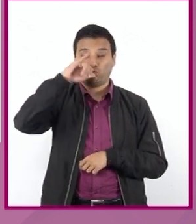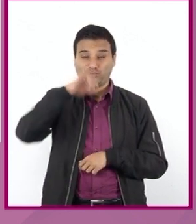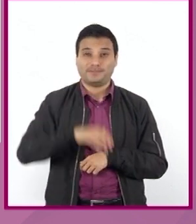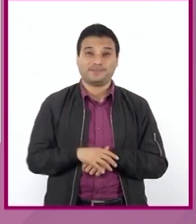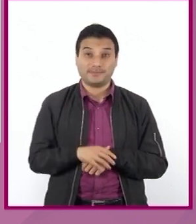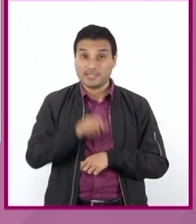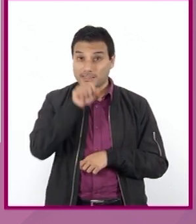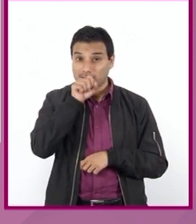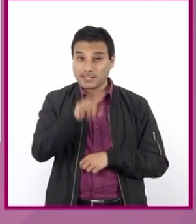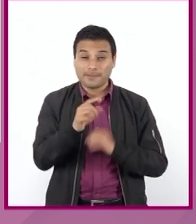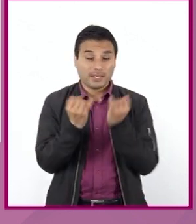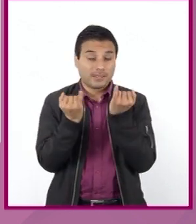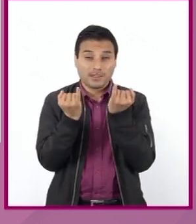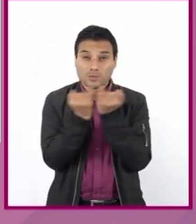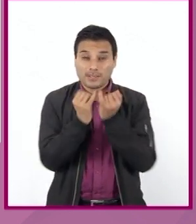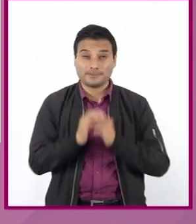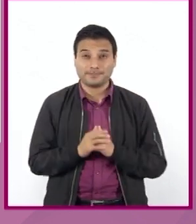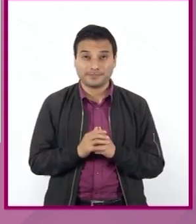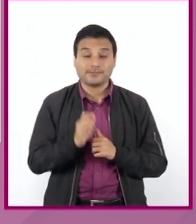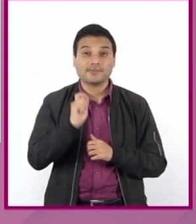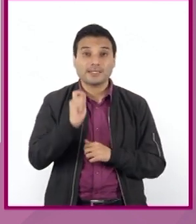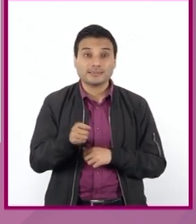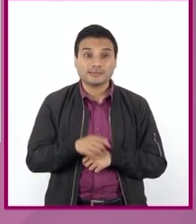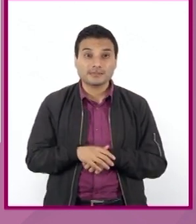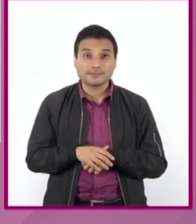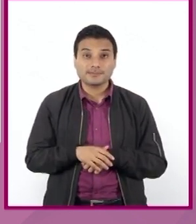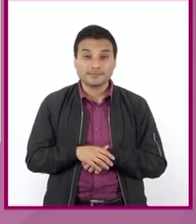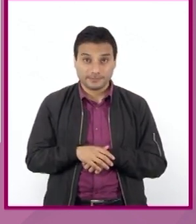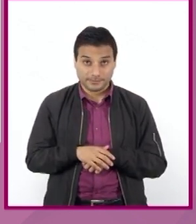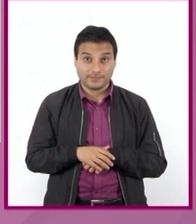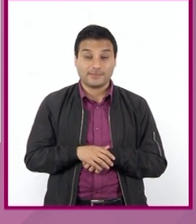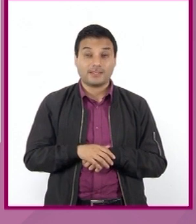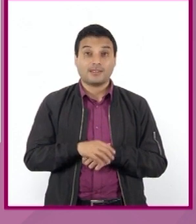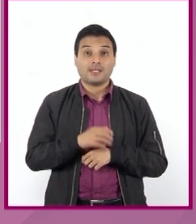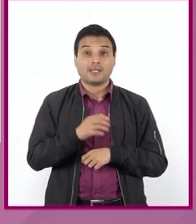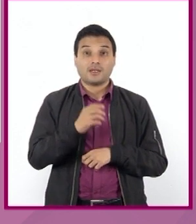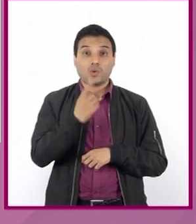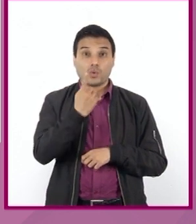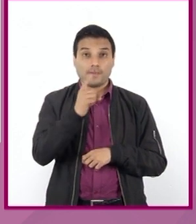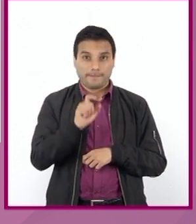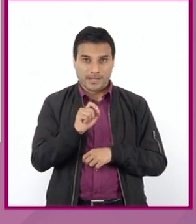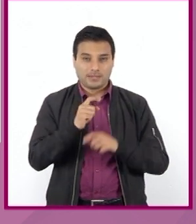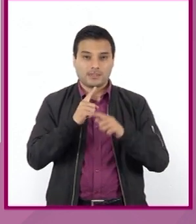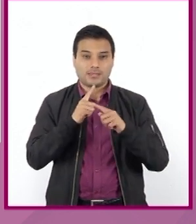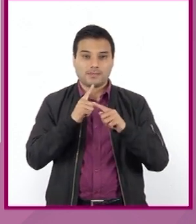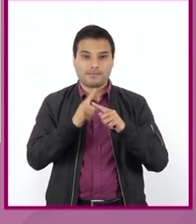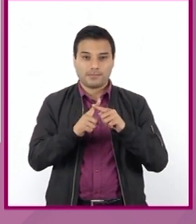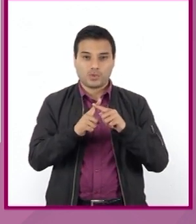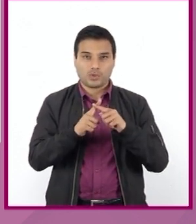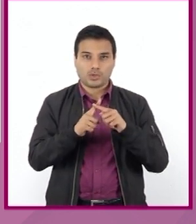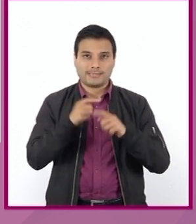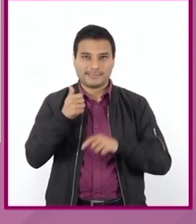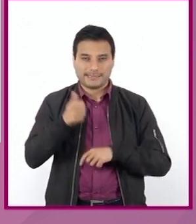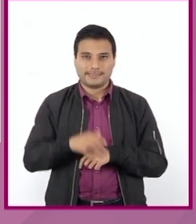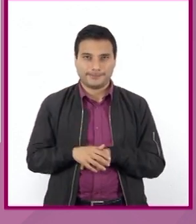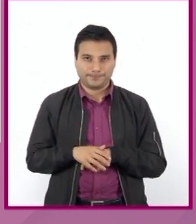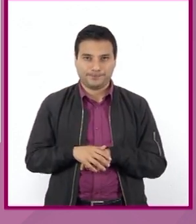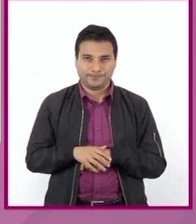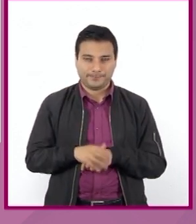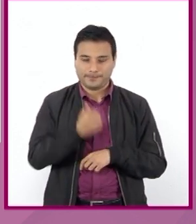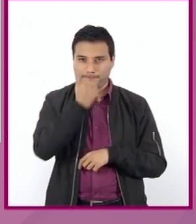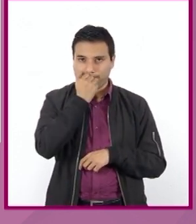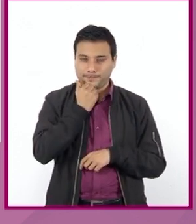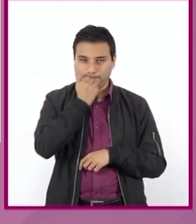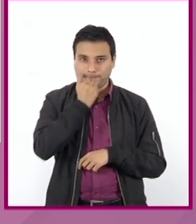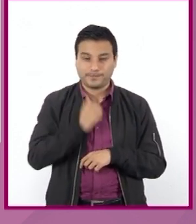refresco y asimismo se sextuplica la cantidad en kilogramos de consumo de azúcar. Si el día 7 se consume